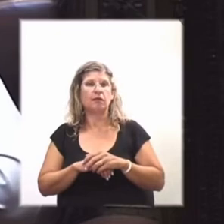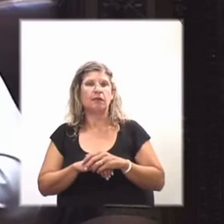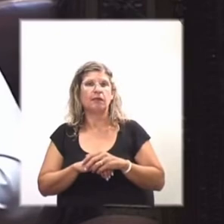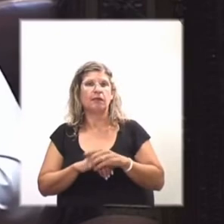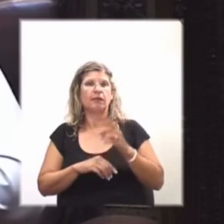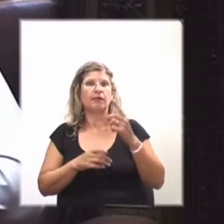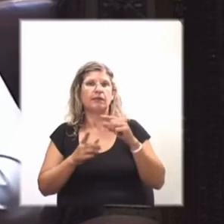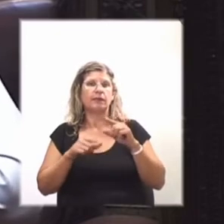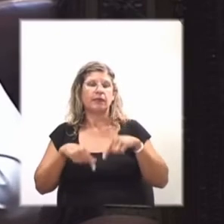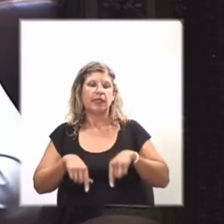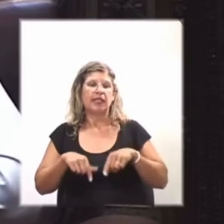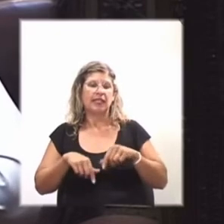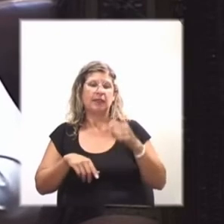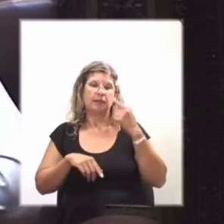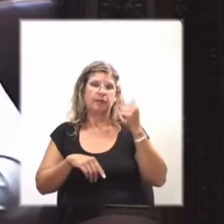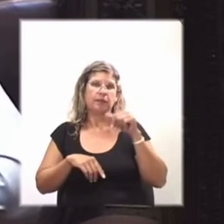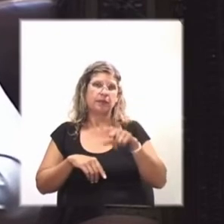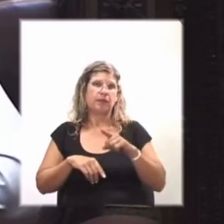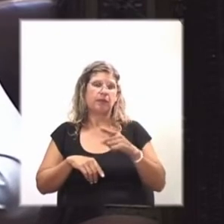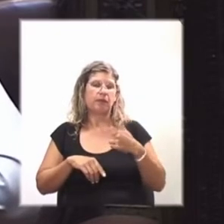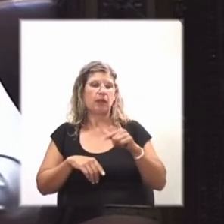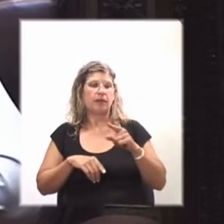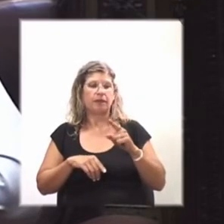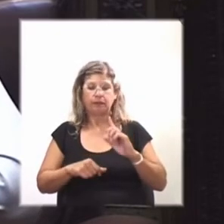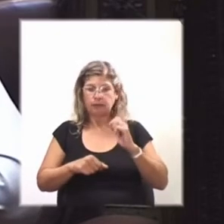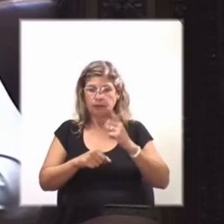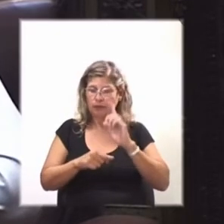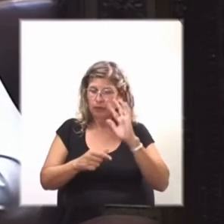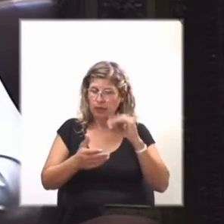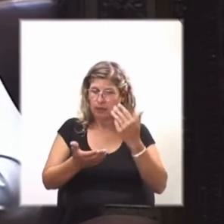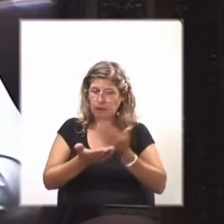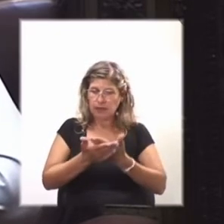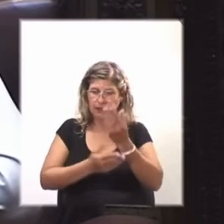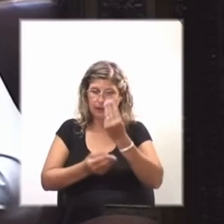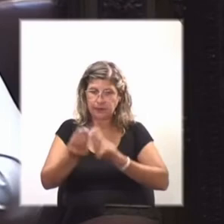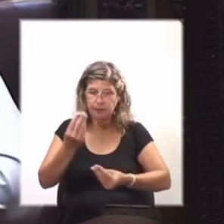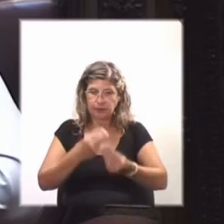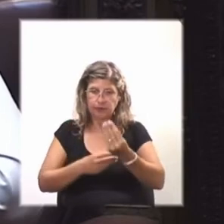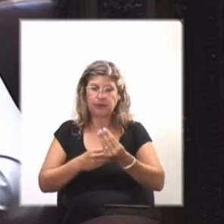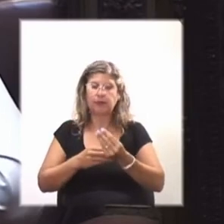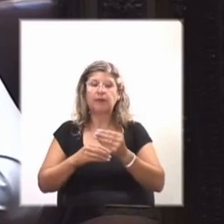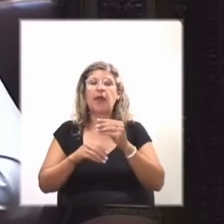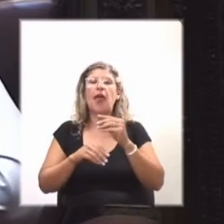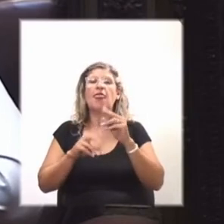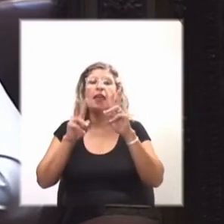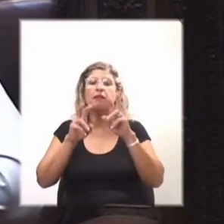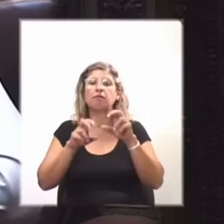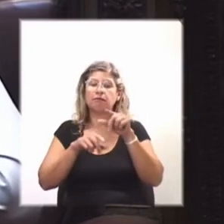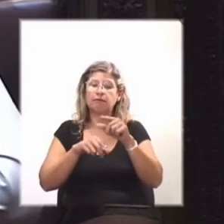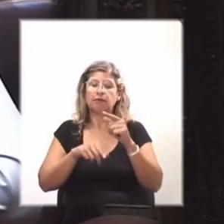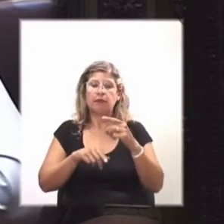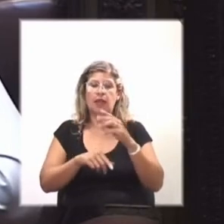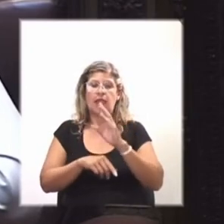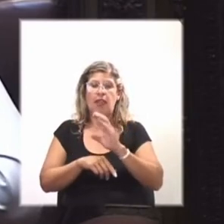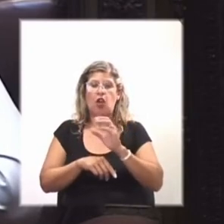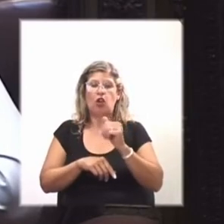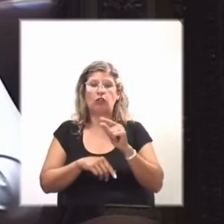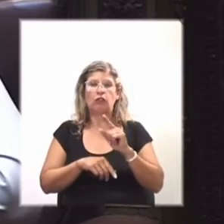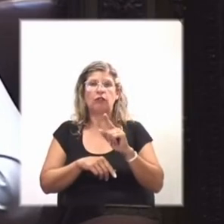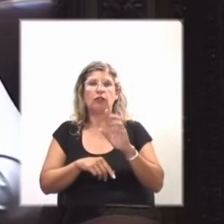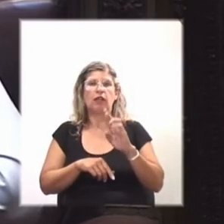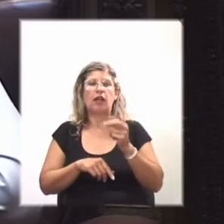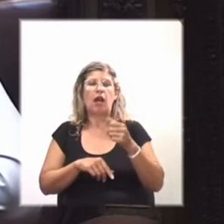El ministro Legnani hizo suya la orden y planteó el relevo del titular de inteligencia, el coronel Ramón